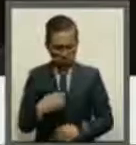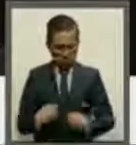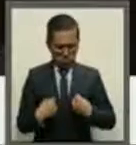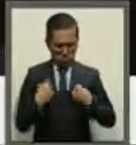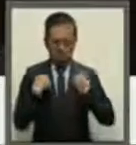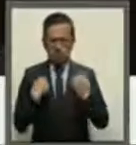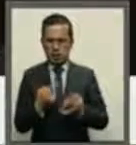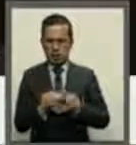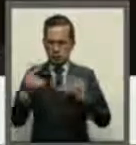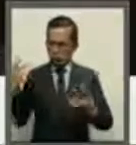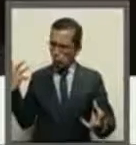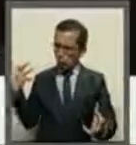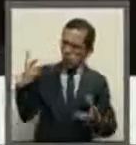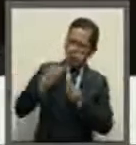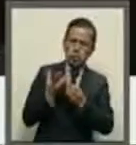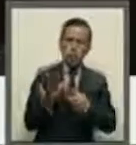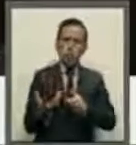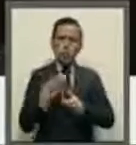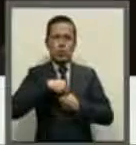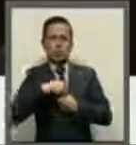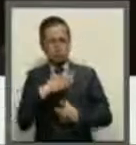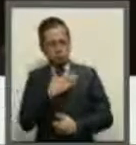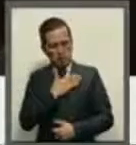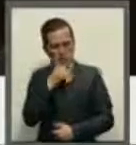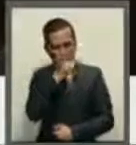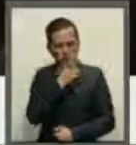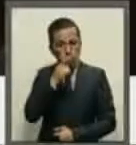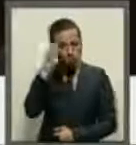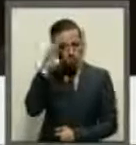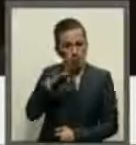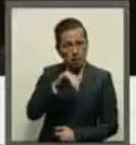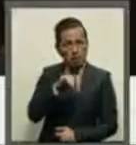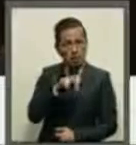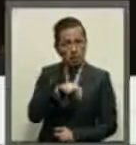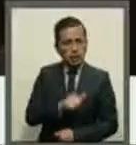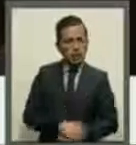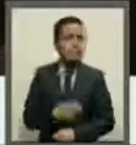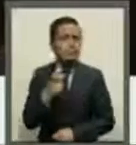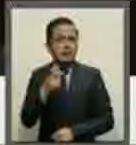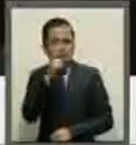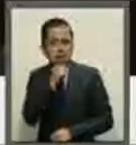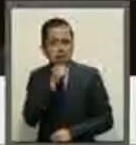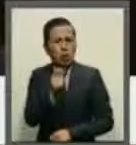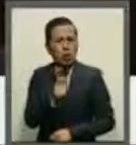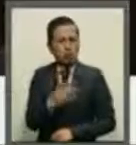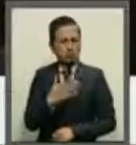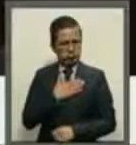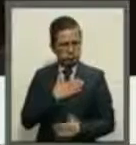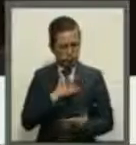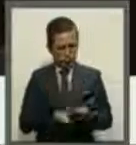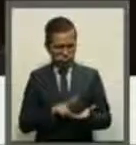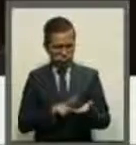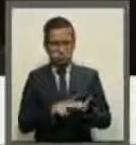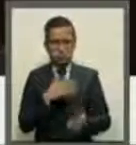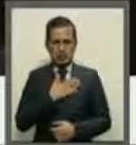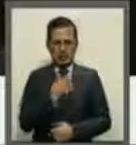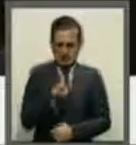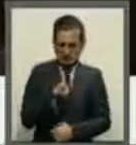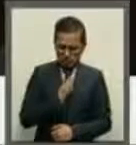de manera concreta, es el valor de la identidad por excelencia. A pesar de su